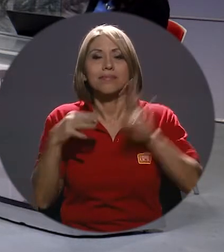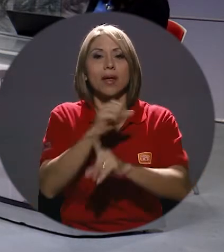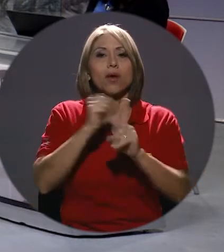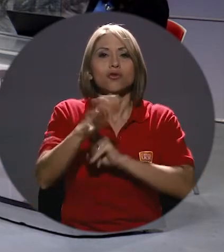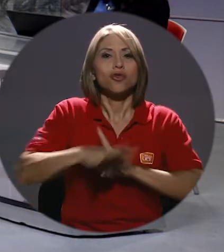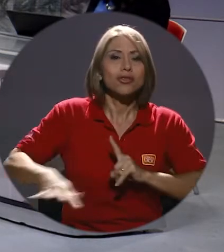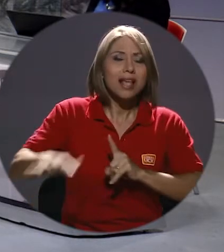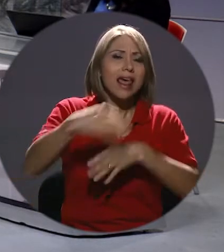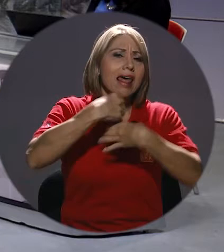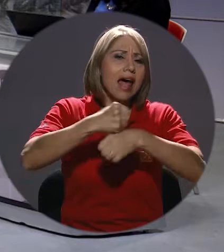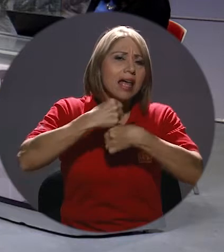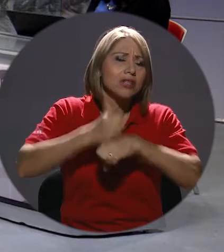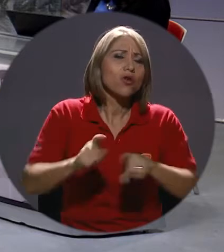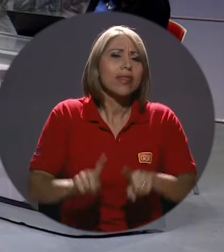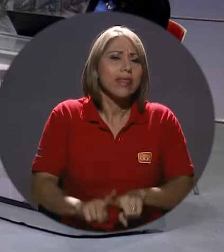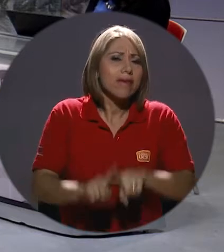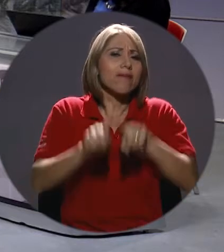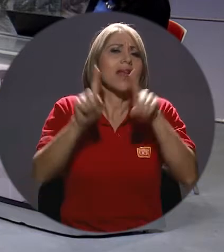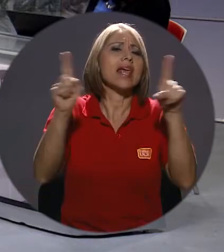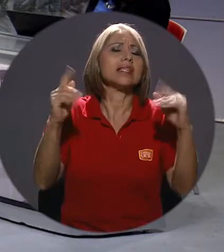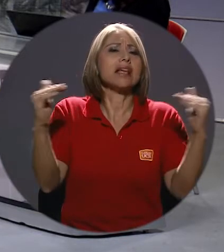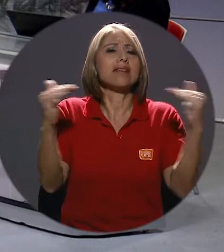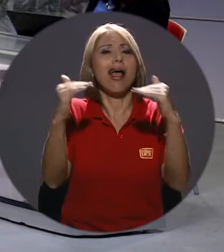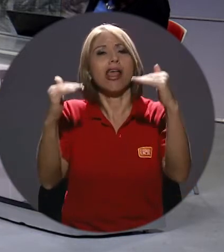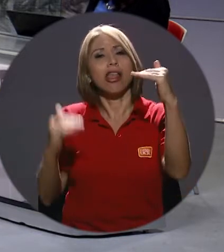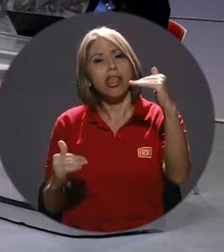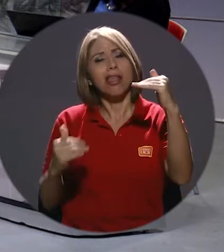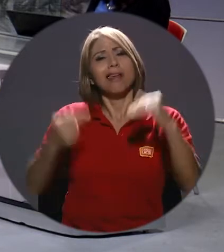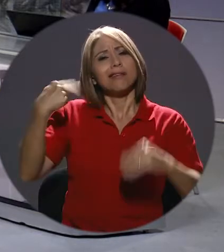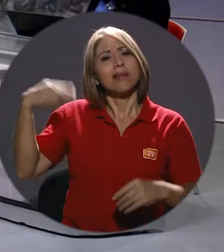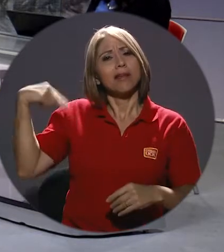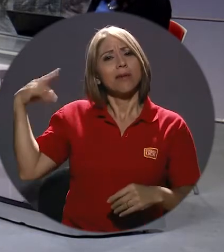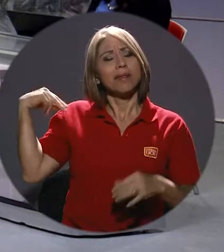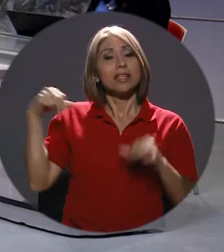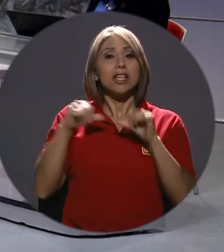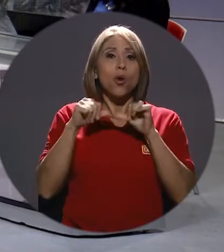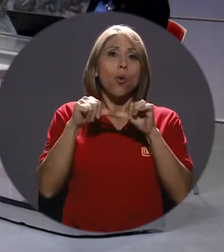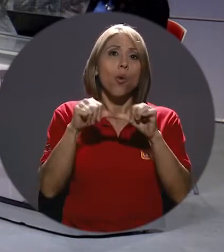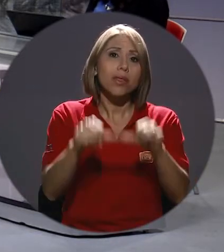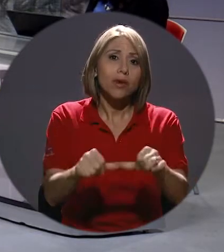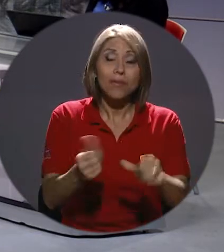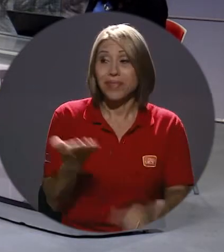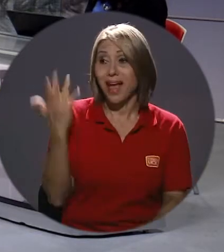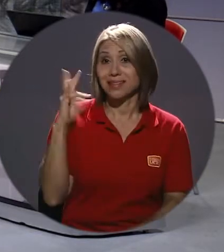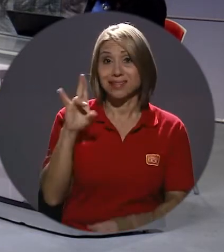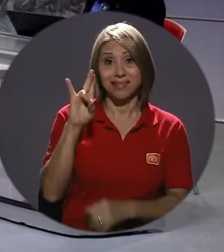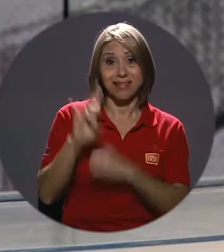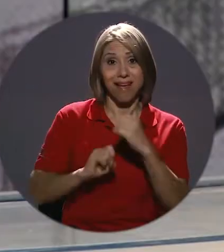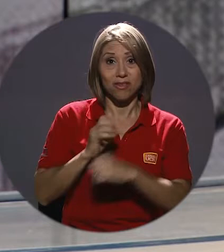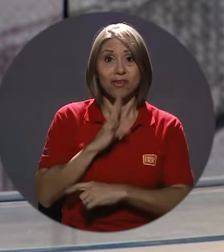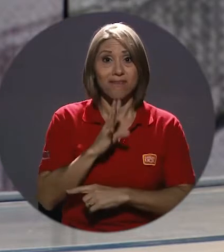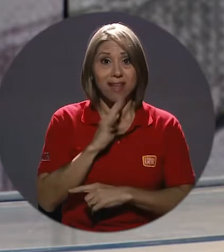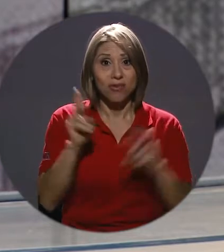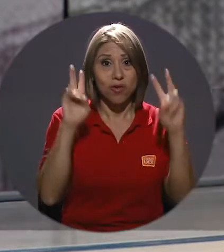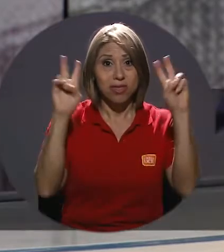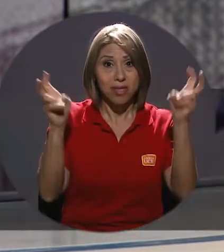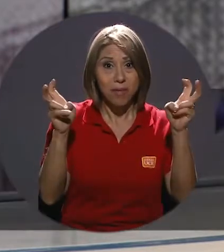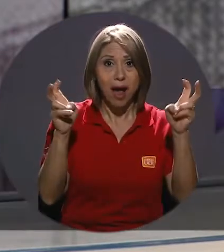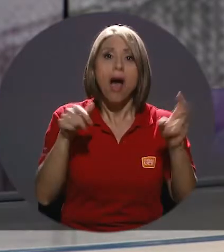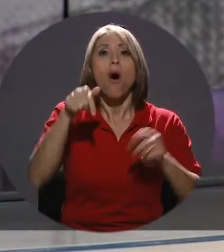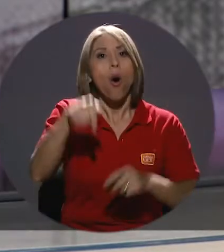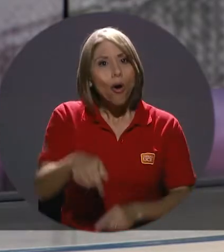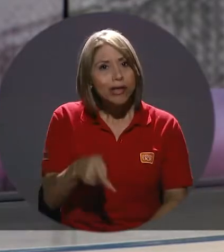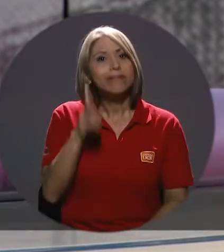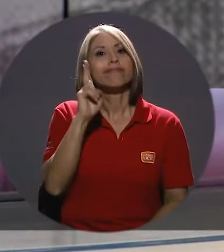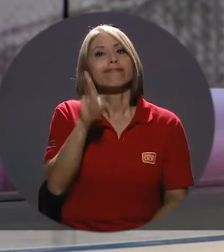que la sociedad ha creado históricamente y que continúan, ¿verdad? Hace 5, 6, 7 años estábamos hablando de este tema, hoy seguimos hablando